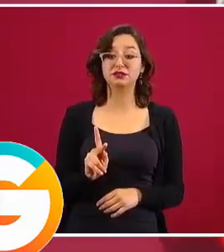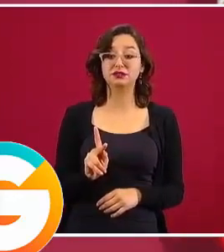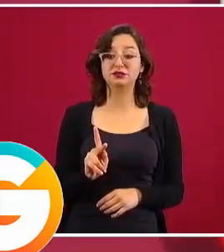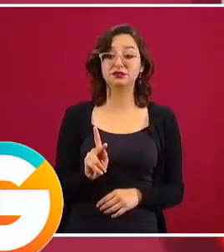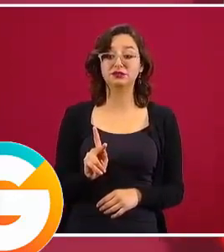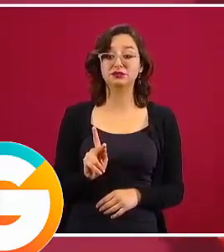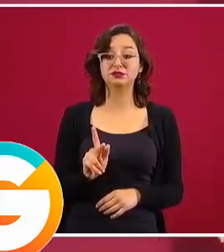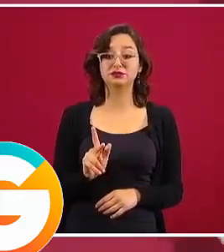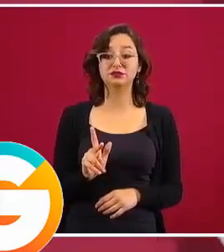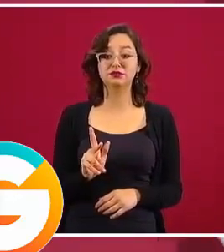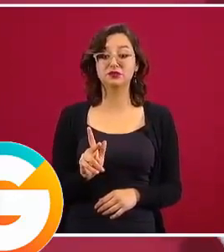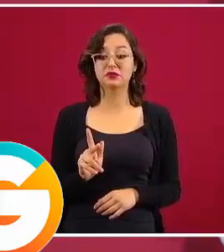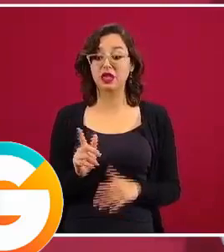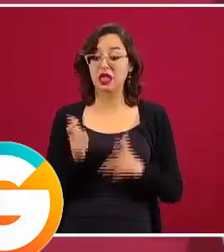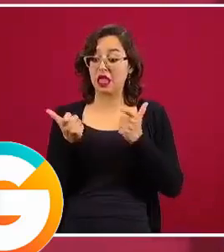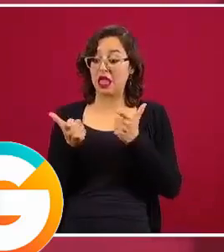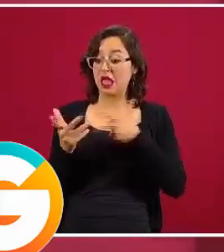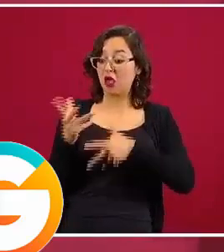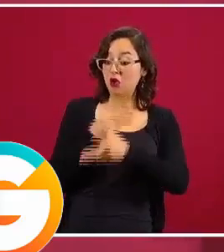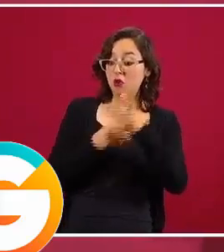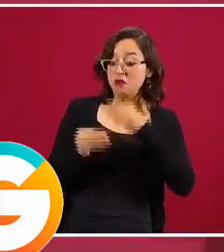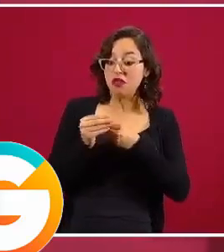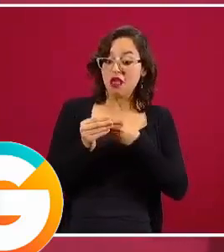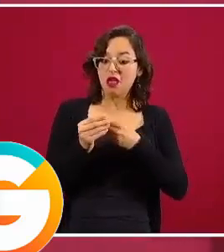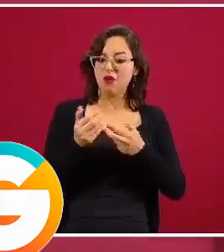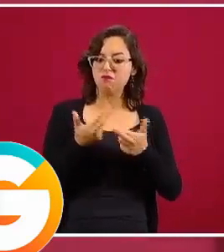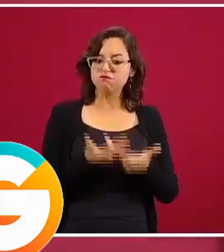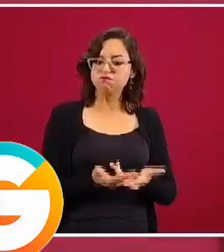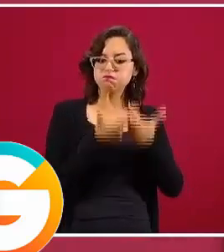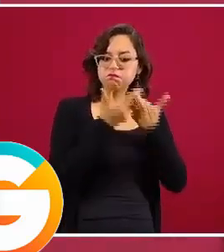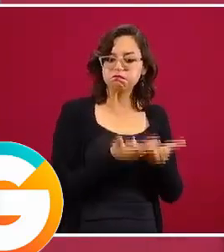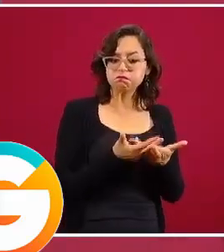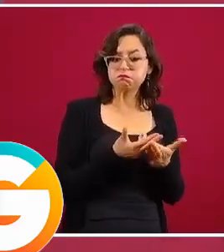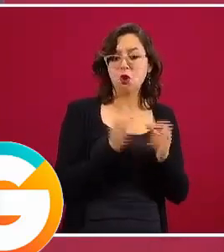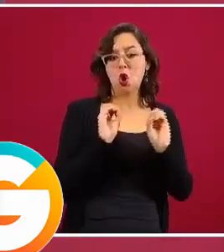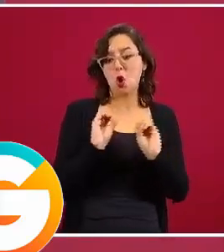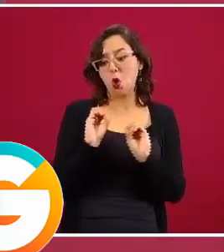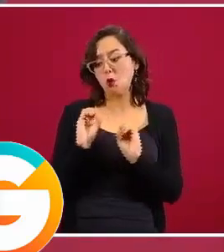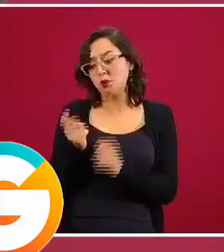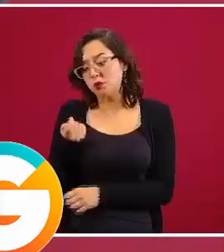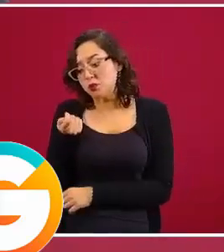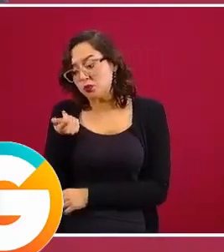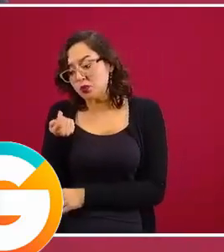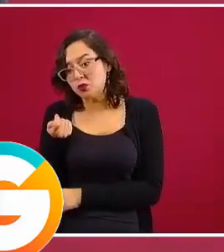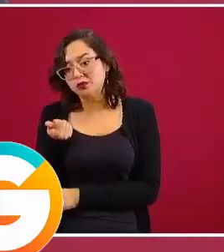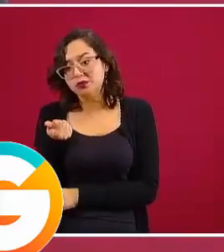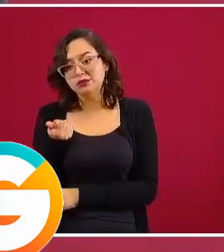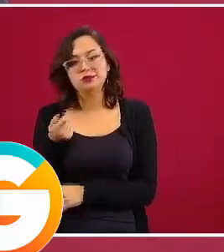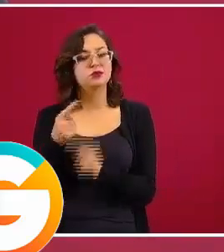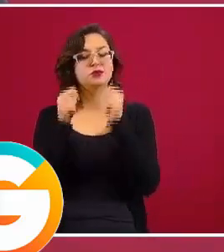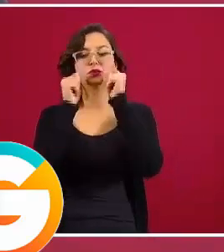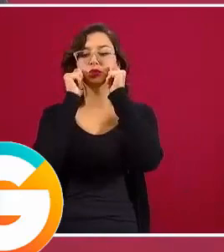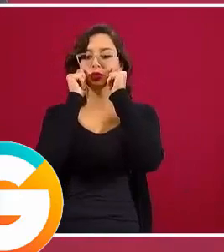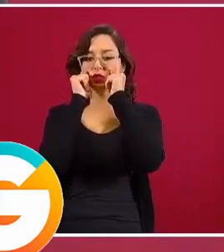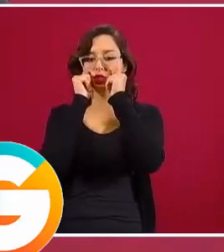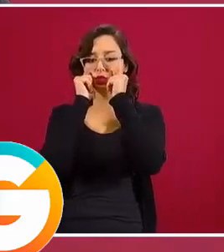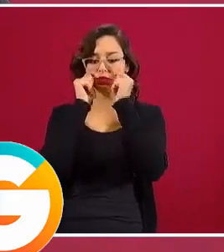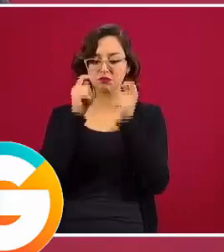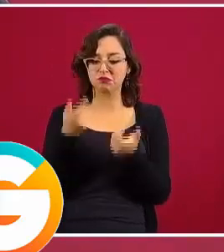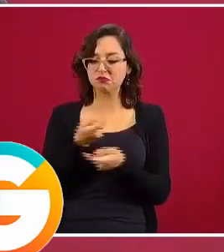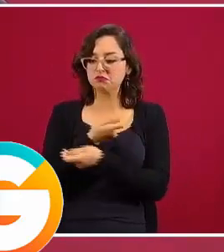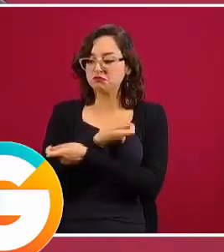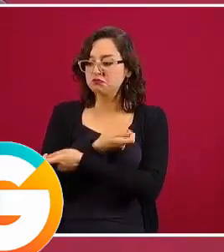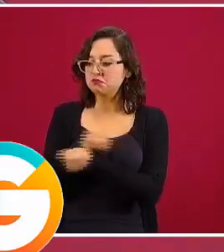lo mucho o poco que tengamos se va a distribuir mejor